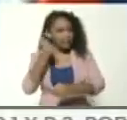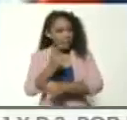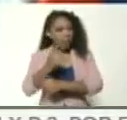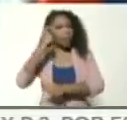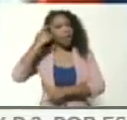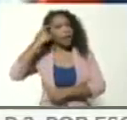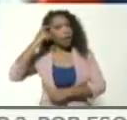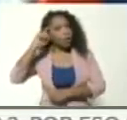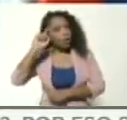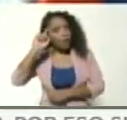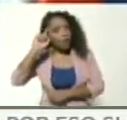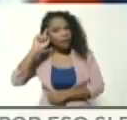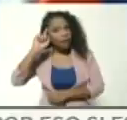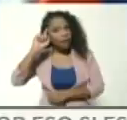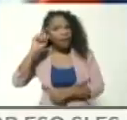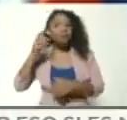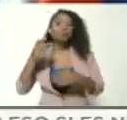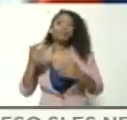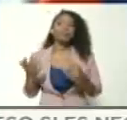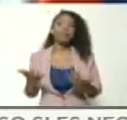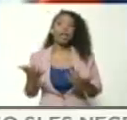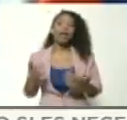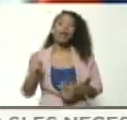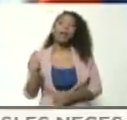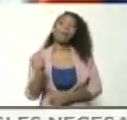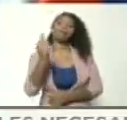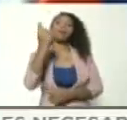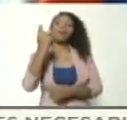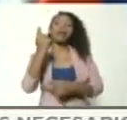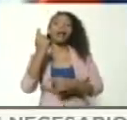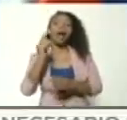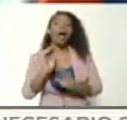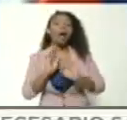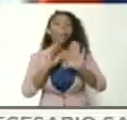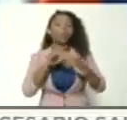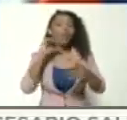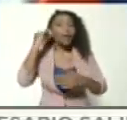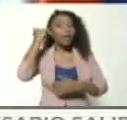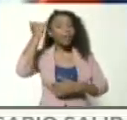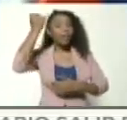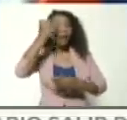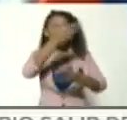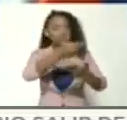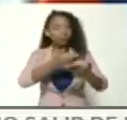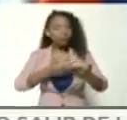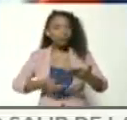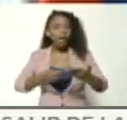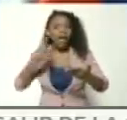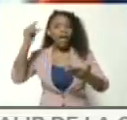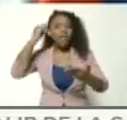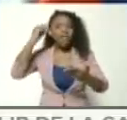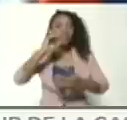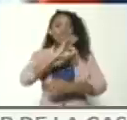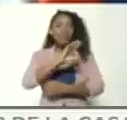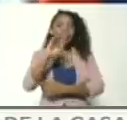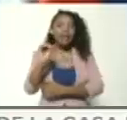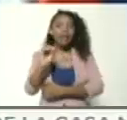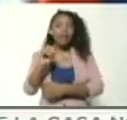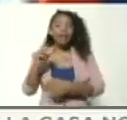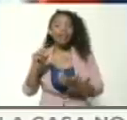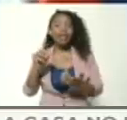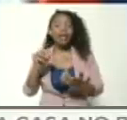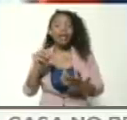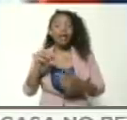recordar que en una primera aportación de información en fecha del 30 de noviembre del